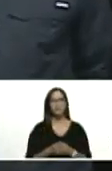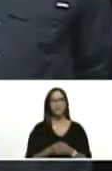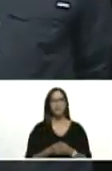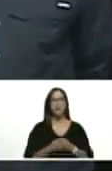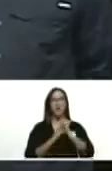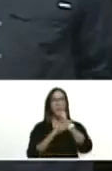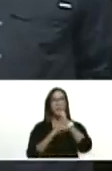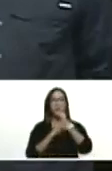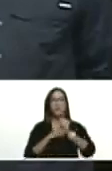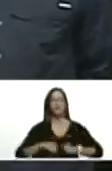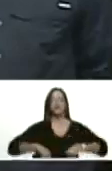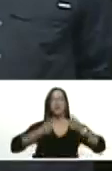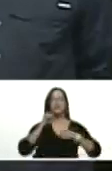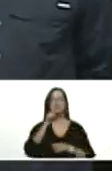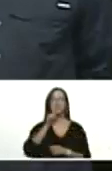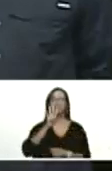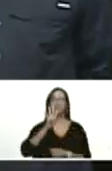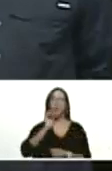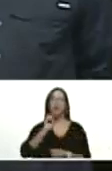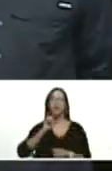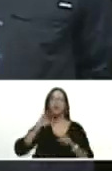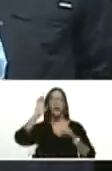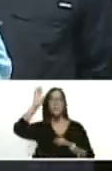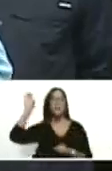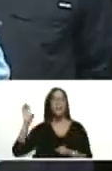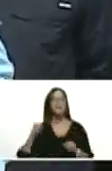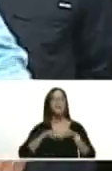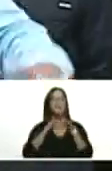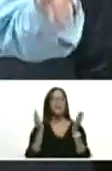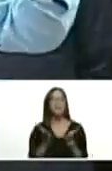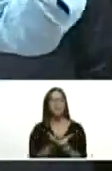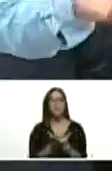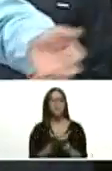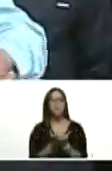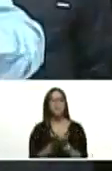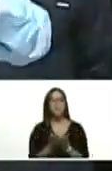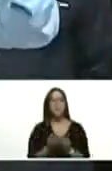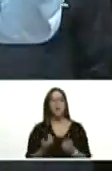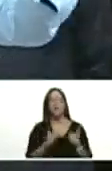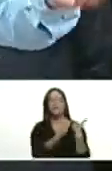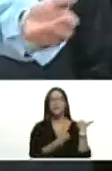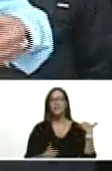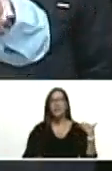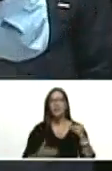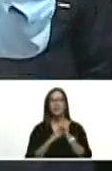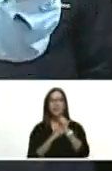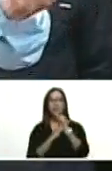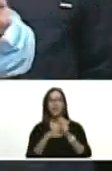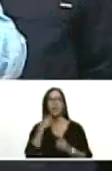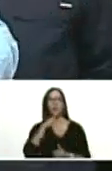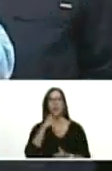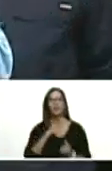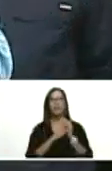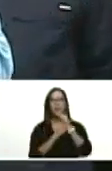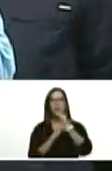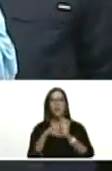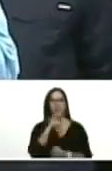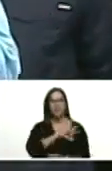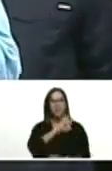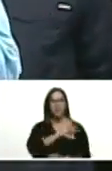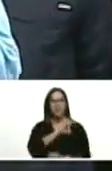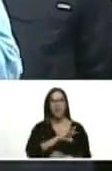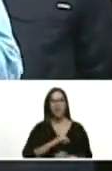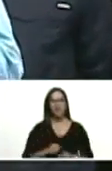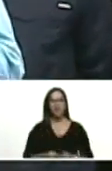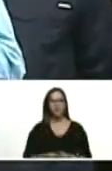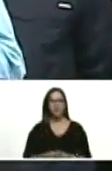líderes de más de 140 países del mundo, con presidentes, líderes políticos, líderes sociales.